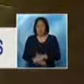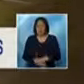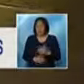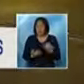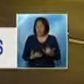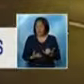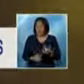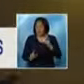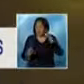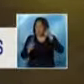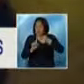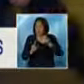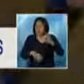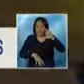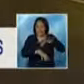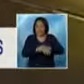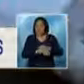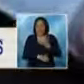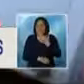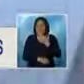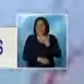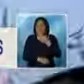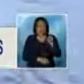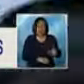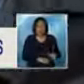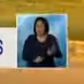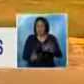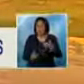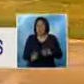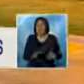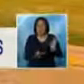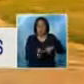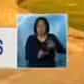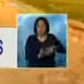Ahora el objetivo era capturar a los sicarios, quienes iban a bordo de un auto.